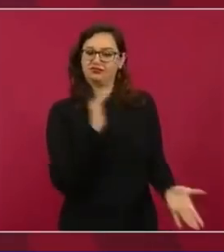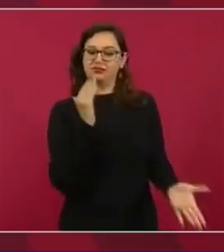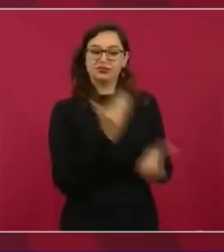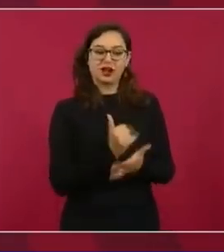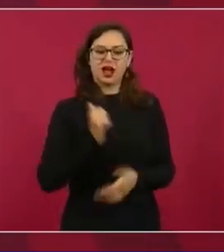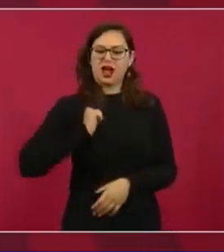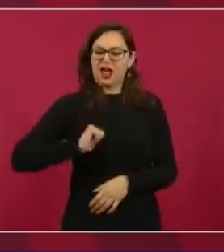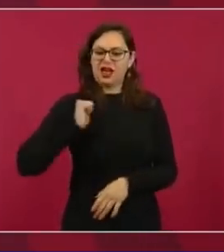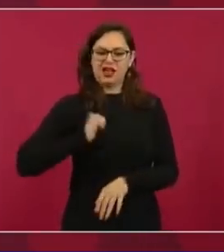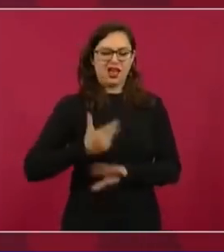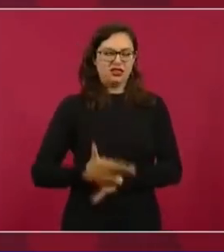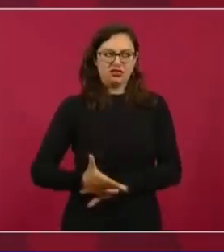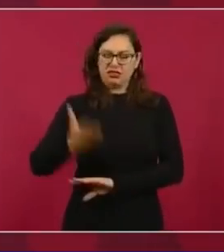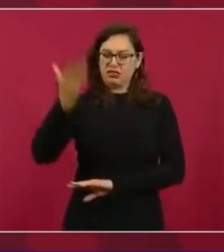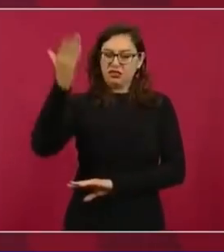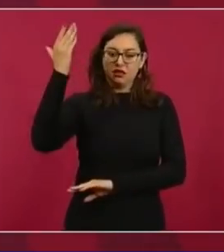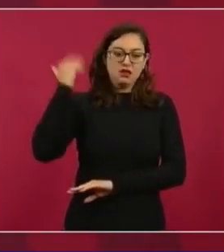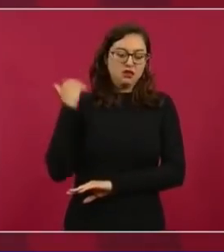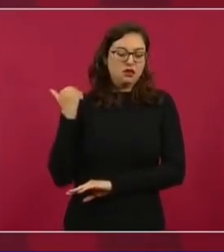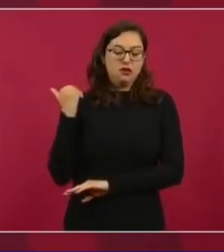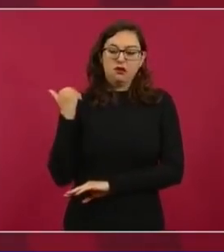se usaba